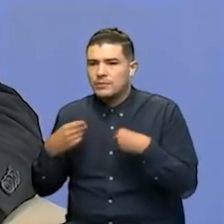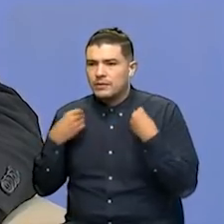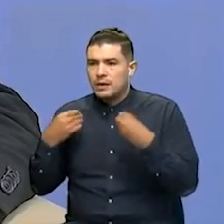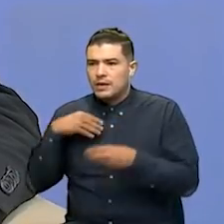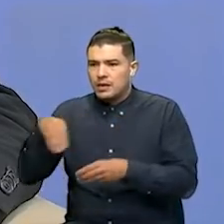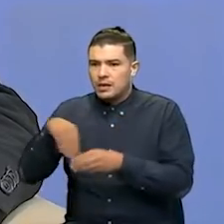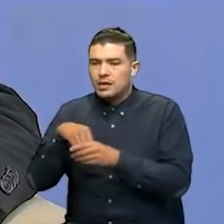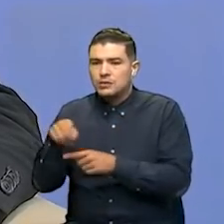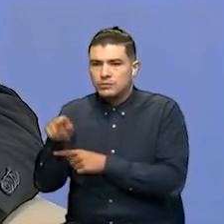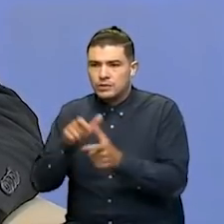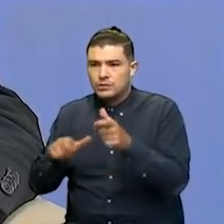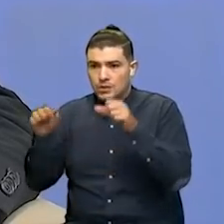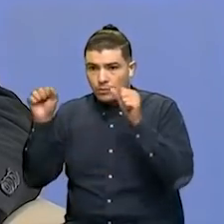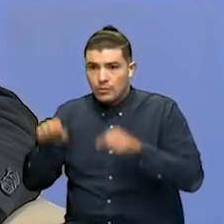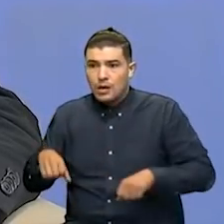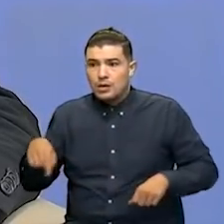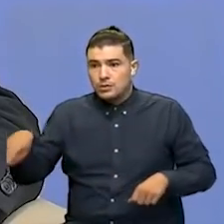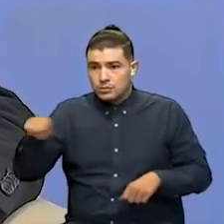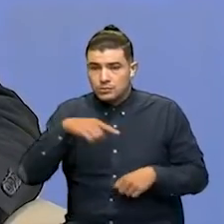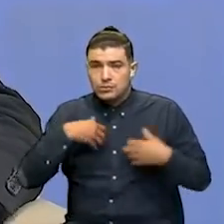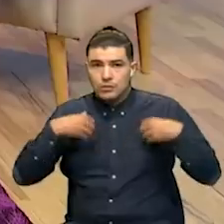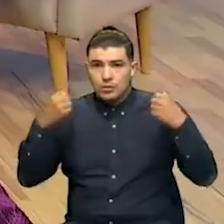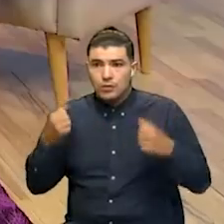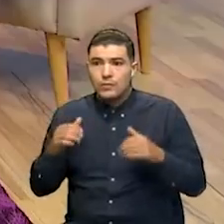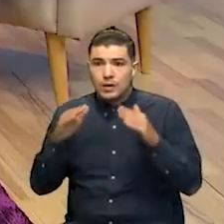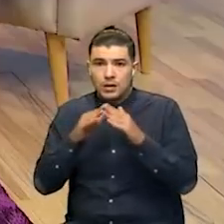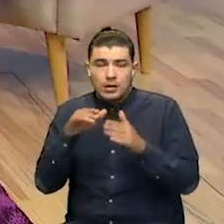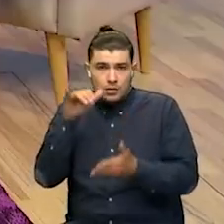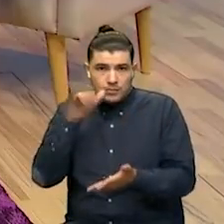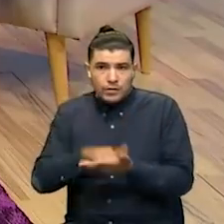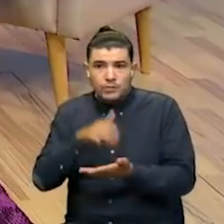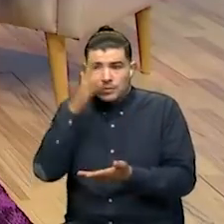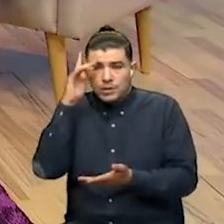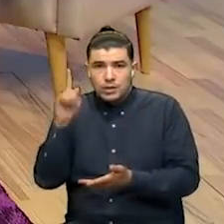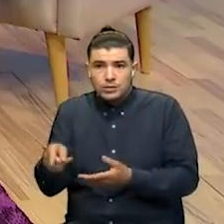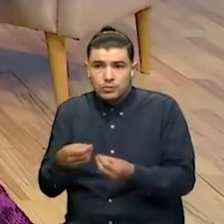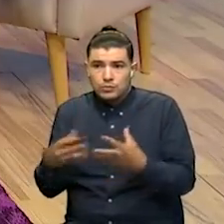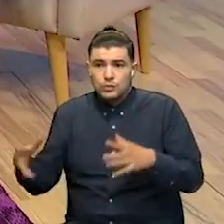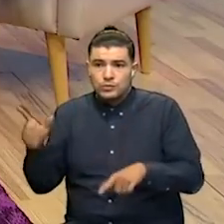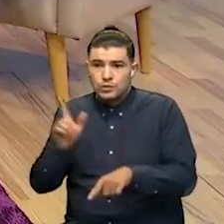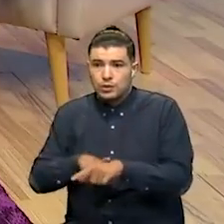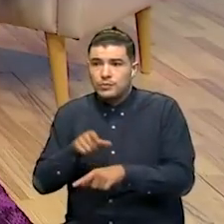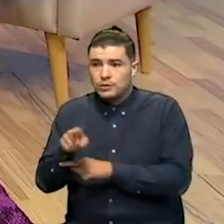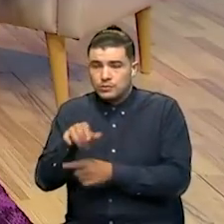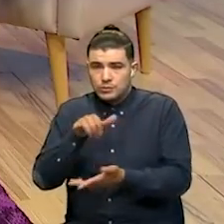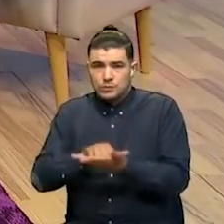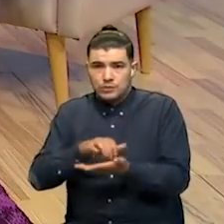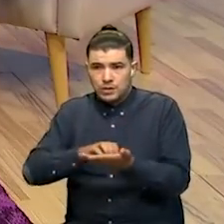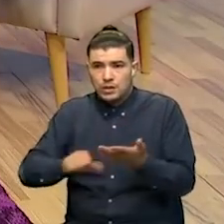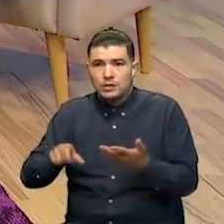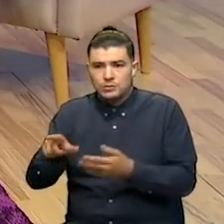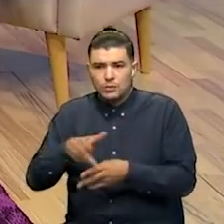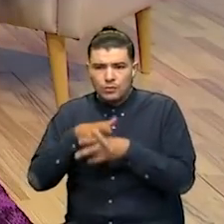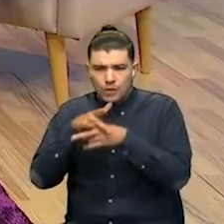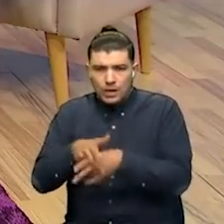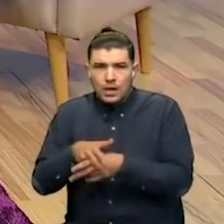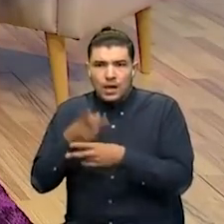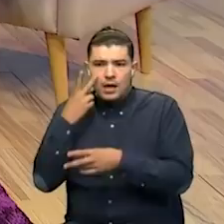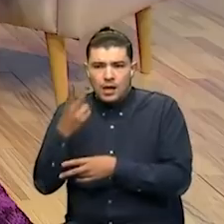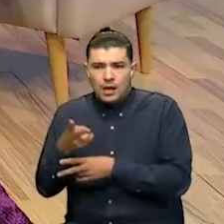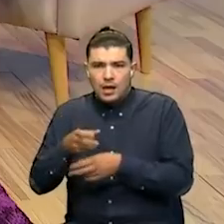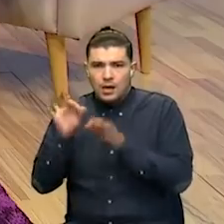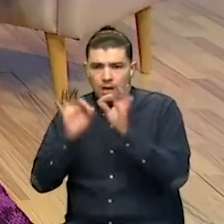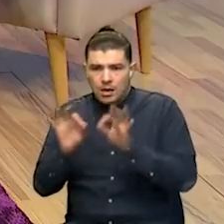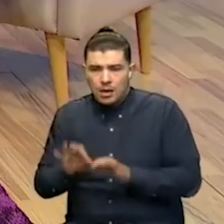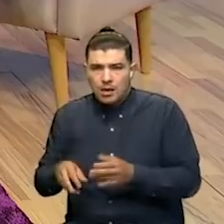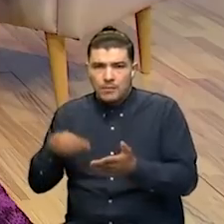15 años, ellos pueden coger, adquirir ese predio por haber durado tanto tiempo, por haber sido los que cuidaron, custodiaron,